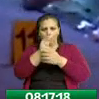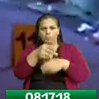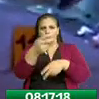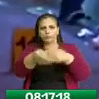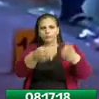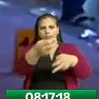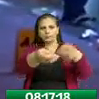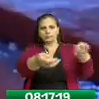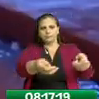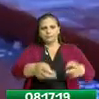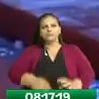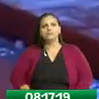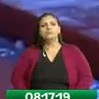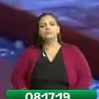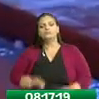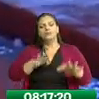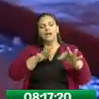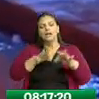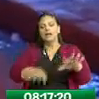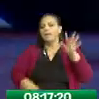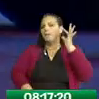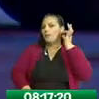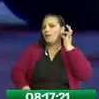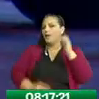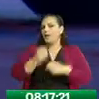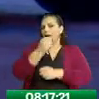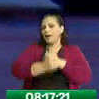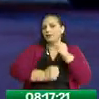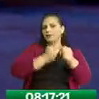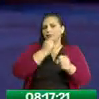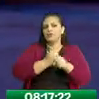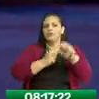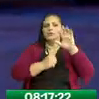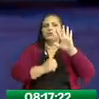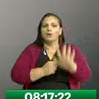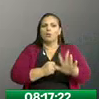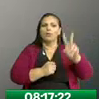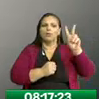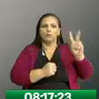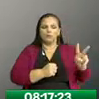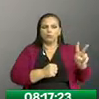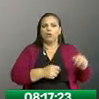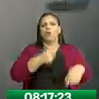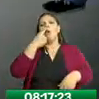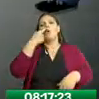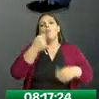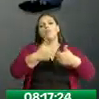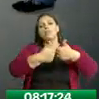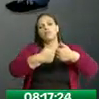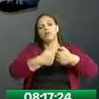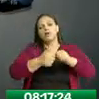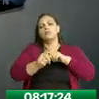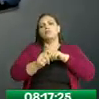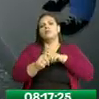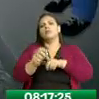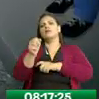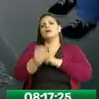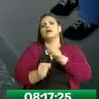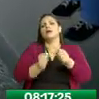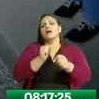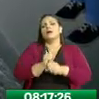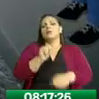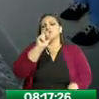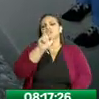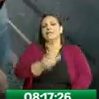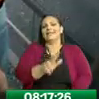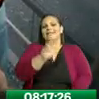solucionar un desperfecto en su vehículo y los otros 2 eran peatones que quisieron ayudar. Todos recibieron impactos de bala de una persona que se